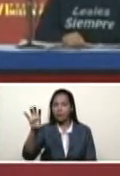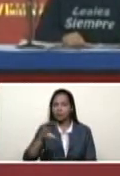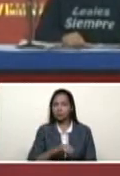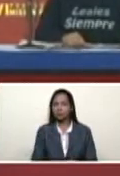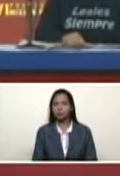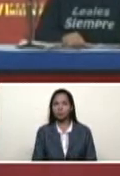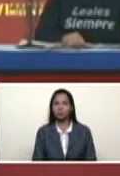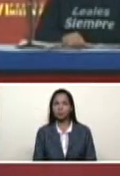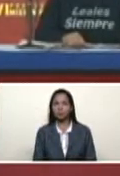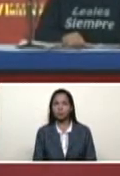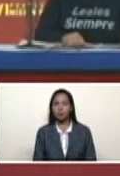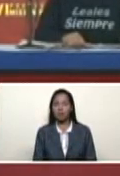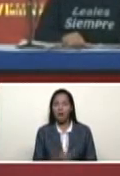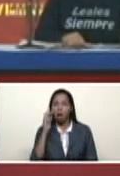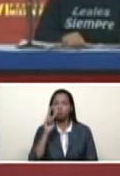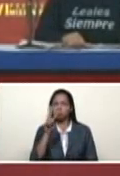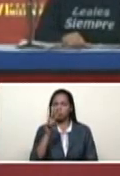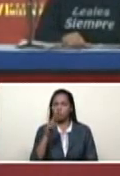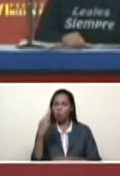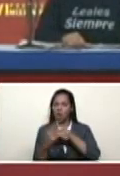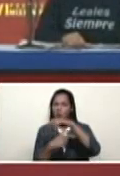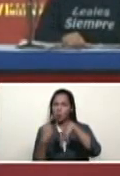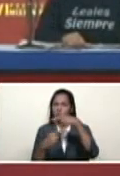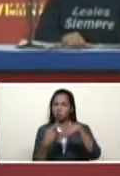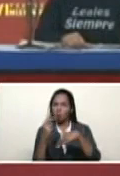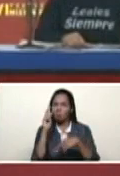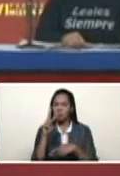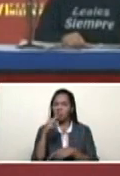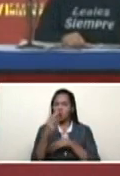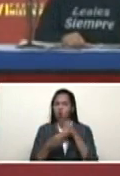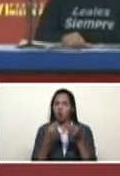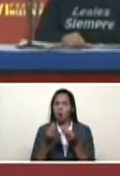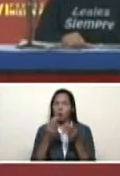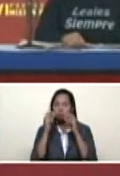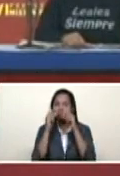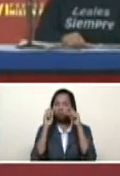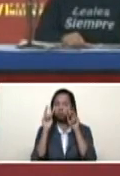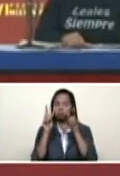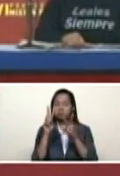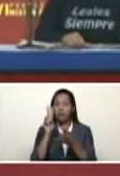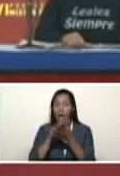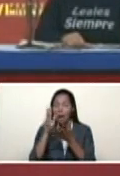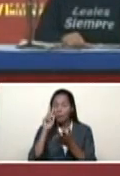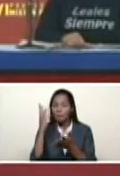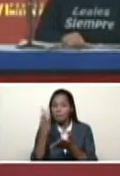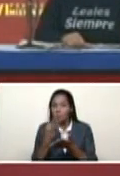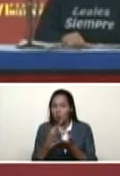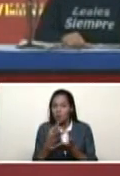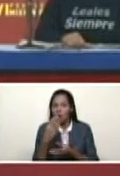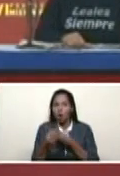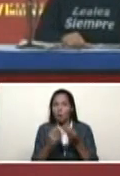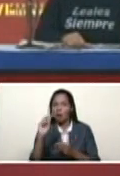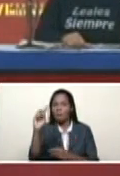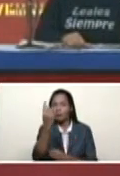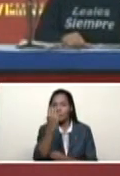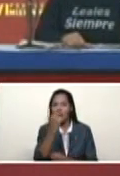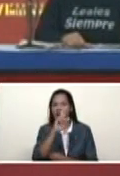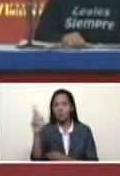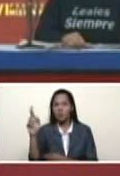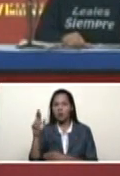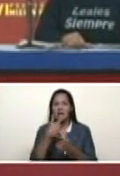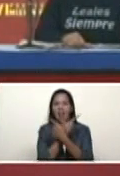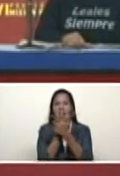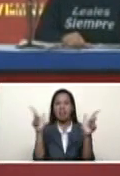y en Haití había visto la revolución haitiana con sus propios ojos, la primera república de negros libres.